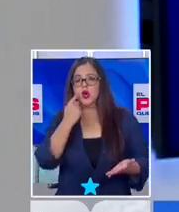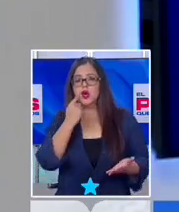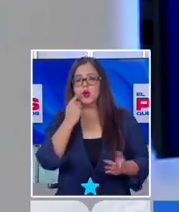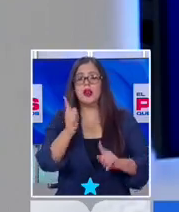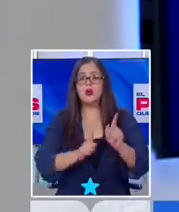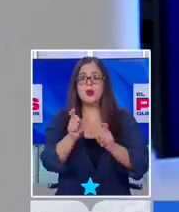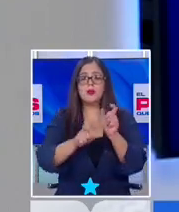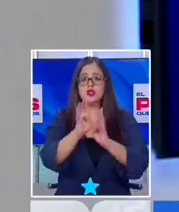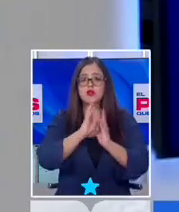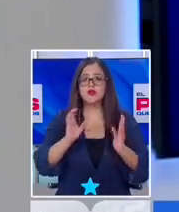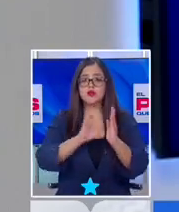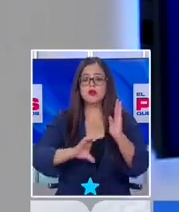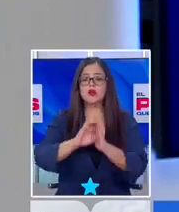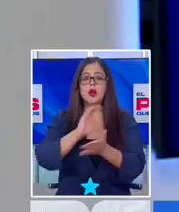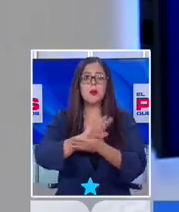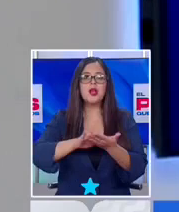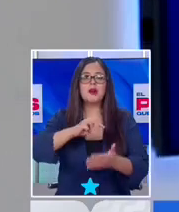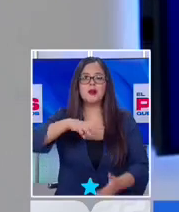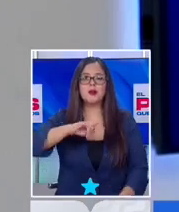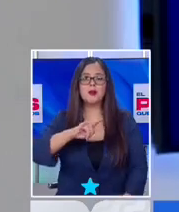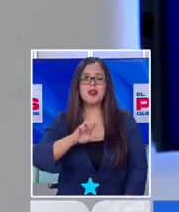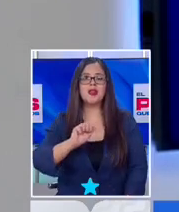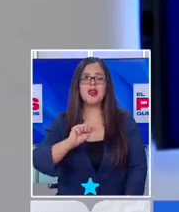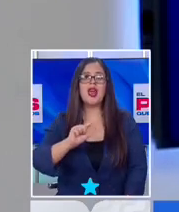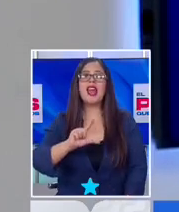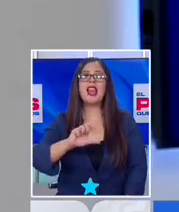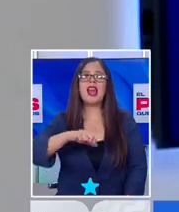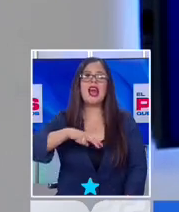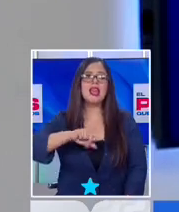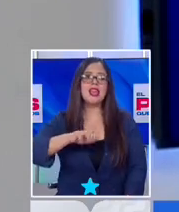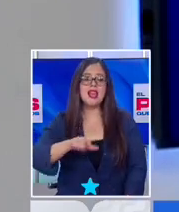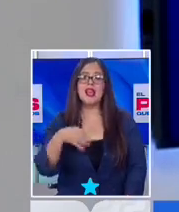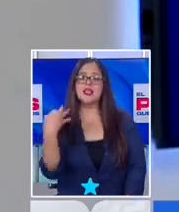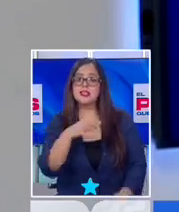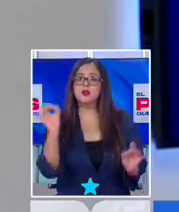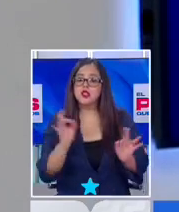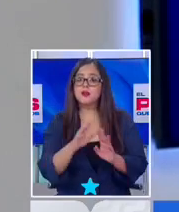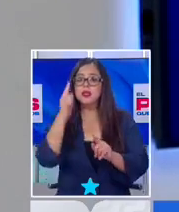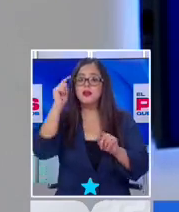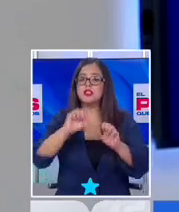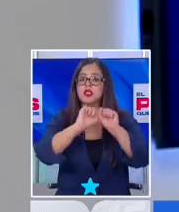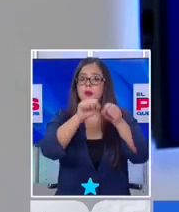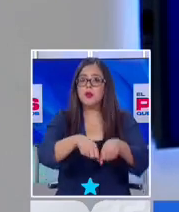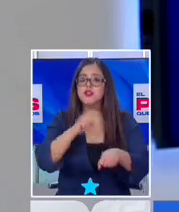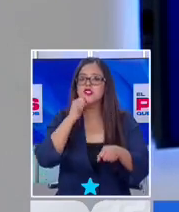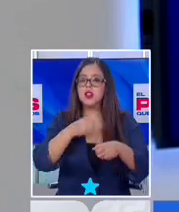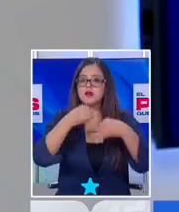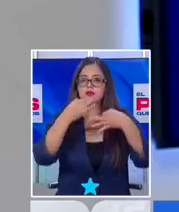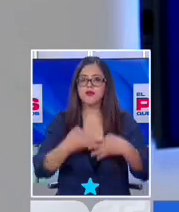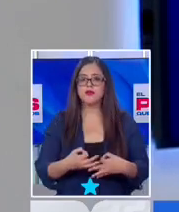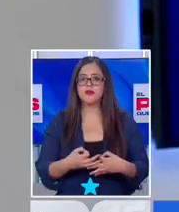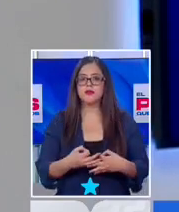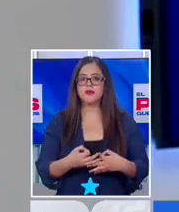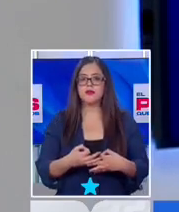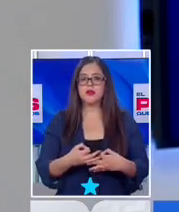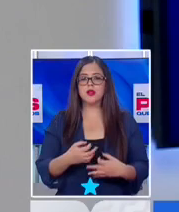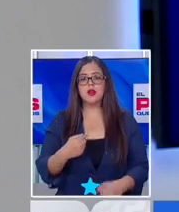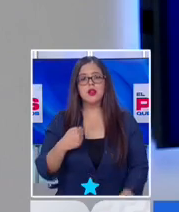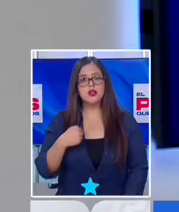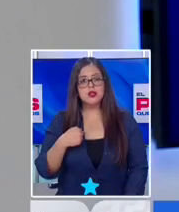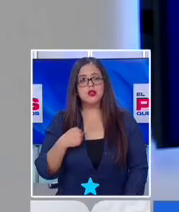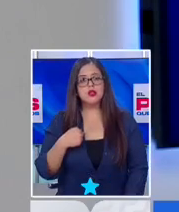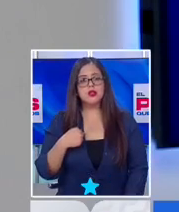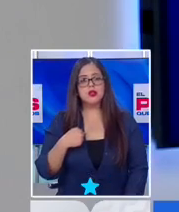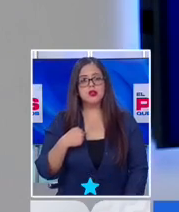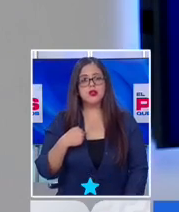algunos convencionales como por ejemplo miguel ángel que dice que ya está pensando en que la prueba sería la opción más conveniente yo he querido tomar